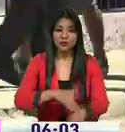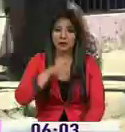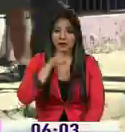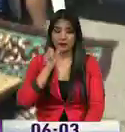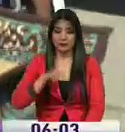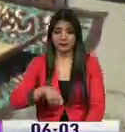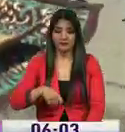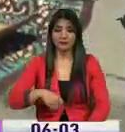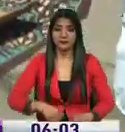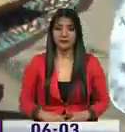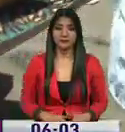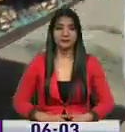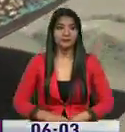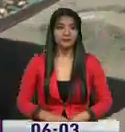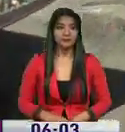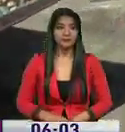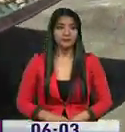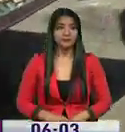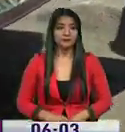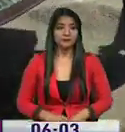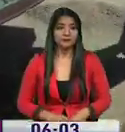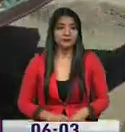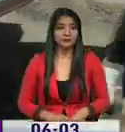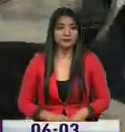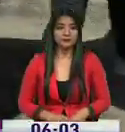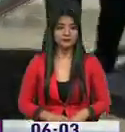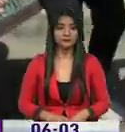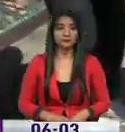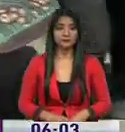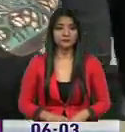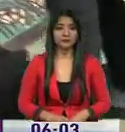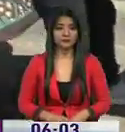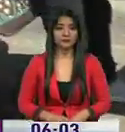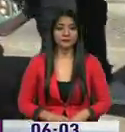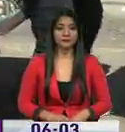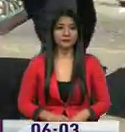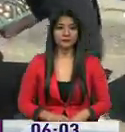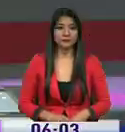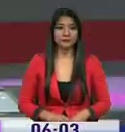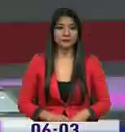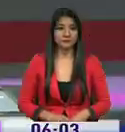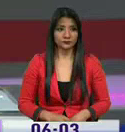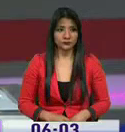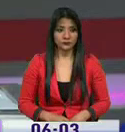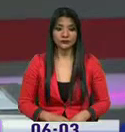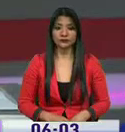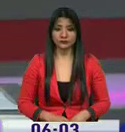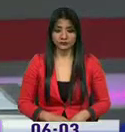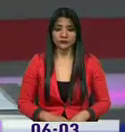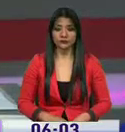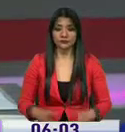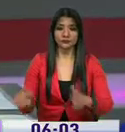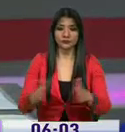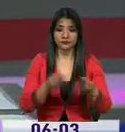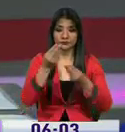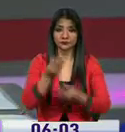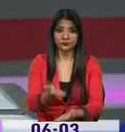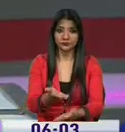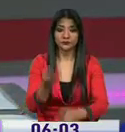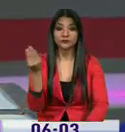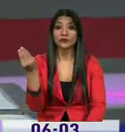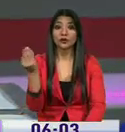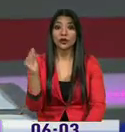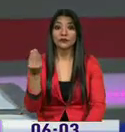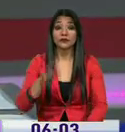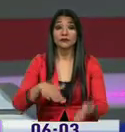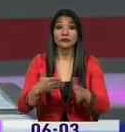responsabilidades. Cámaras de Eduardo García desde la provincia de Manabí, informó Wendy Delgado. Vamos a contarle ahora que un joven murió tras